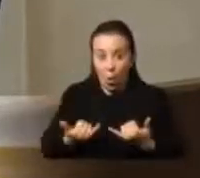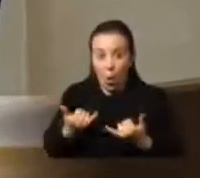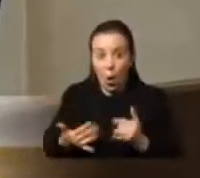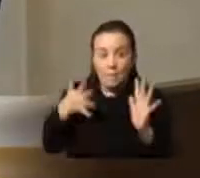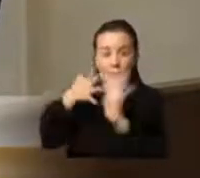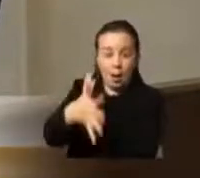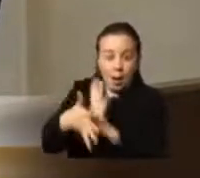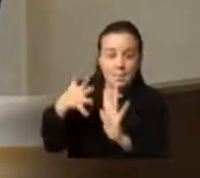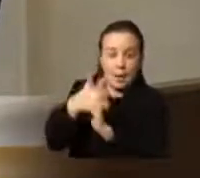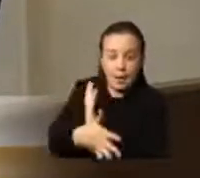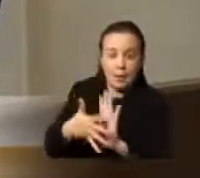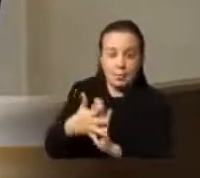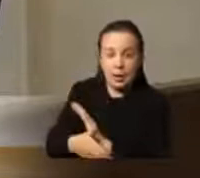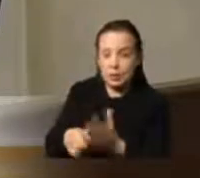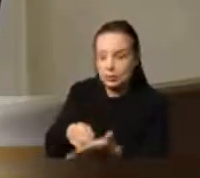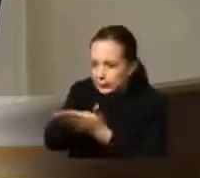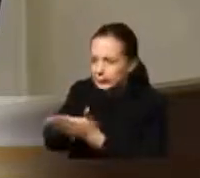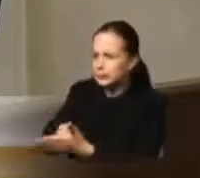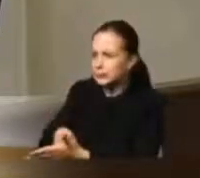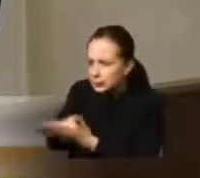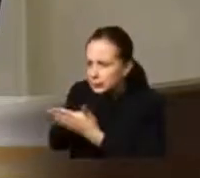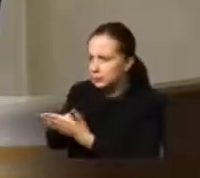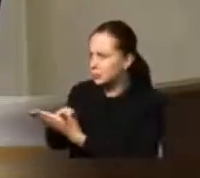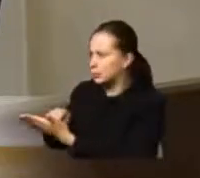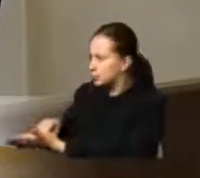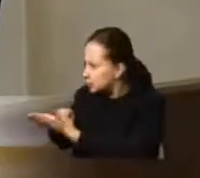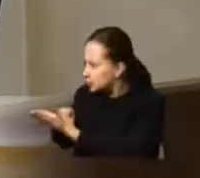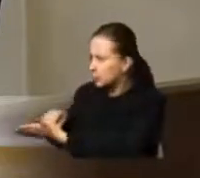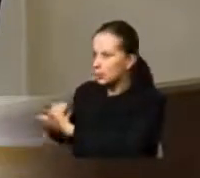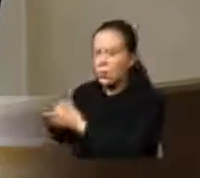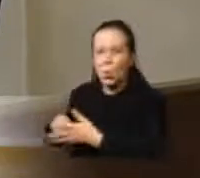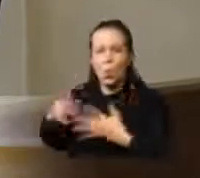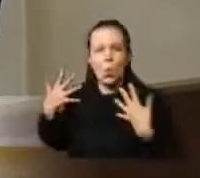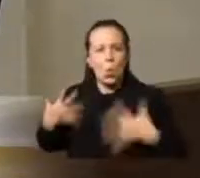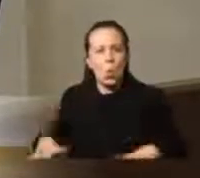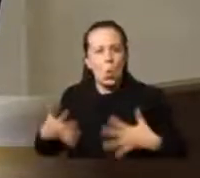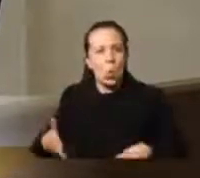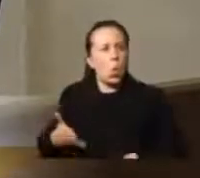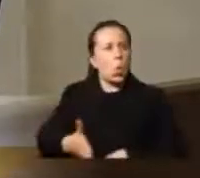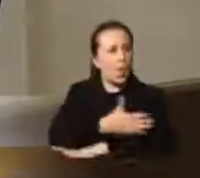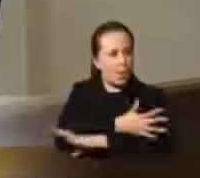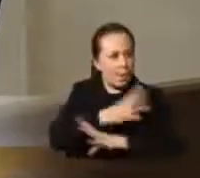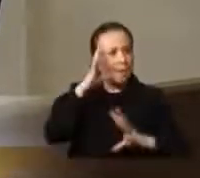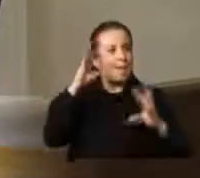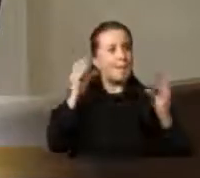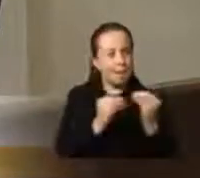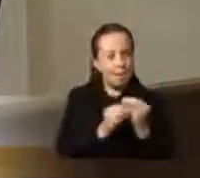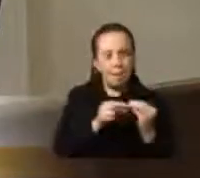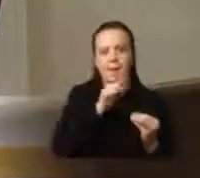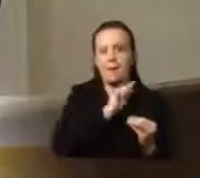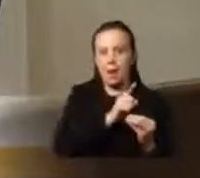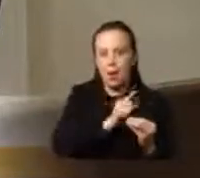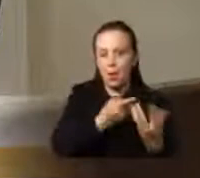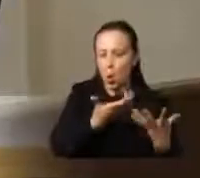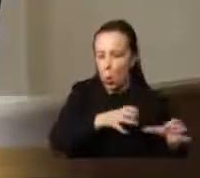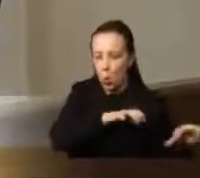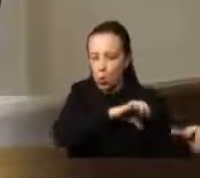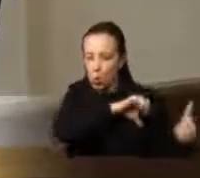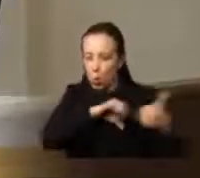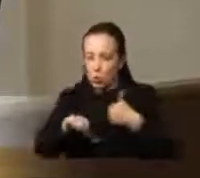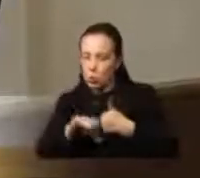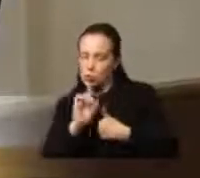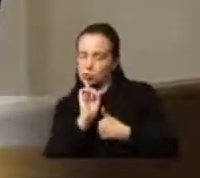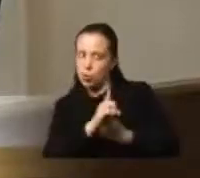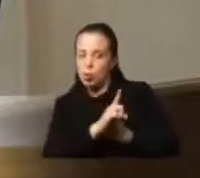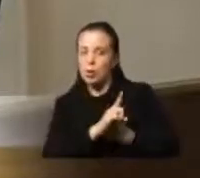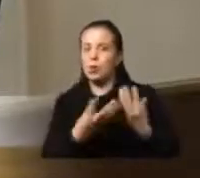mencionado reflejan una sistematicidad, un patrón de conducta dentro de la fuerza